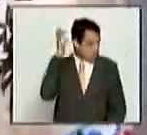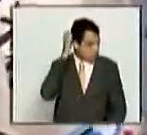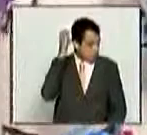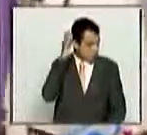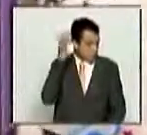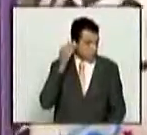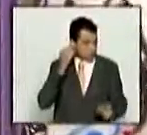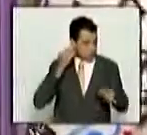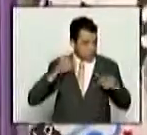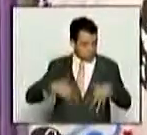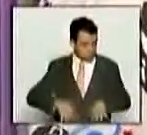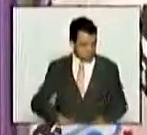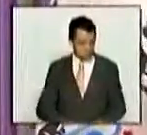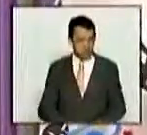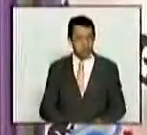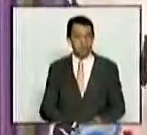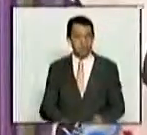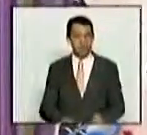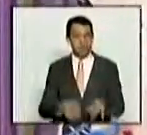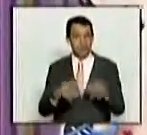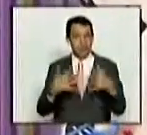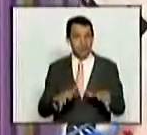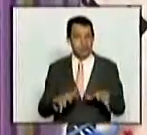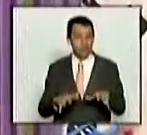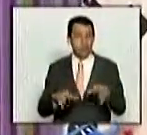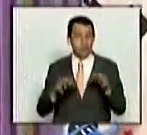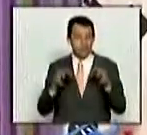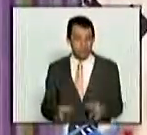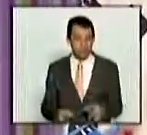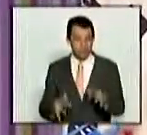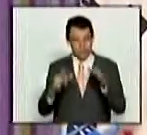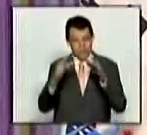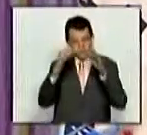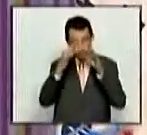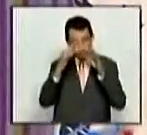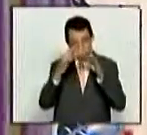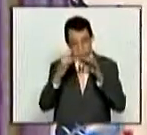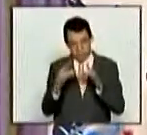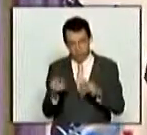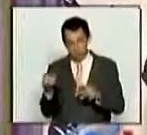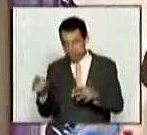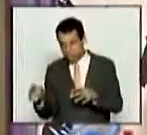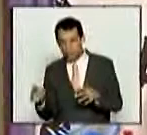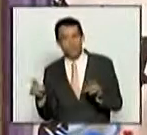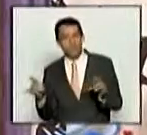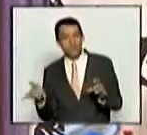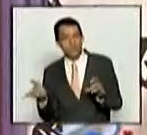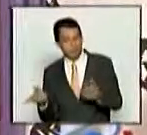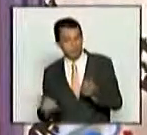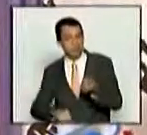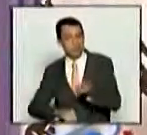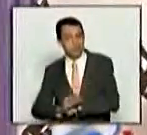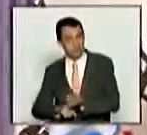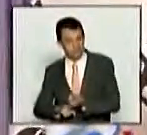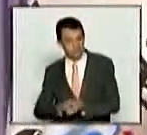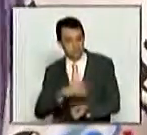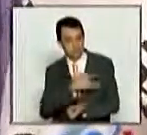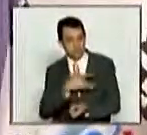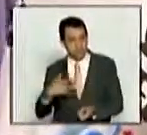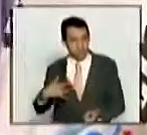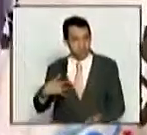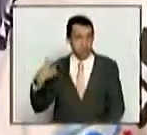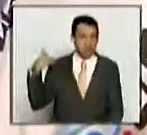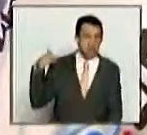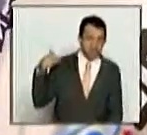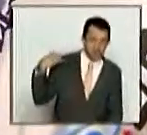la corteza cerebral, donde están esos sitios en el caso del dolor a nivel de la espalda y a nivel